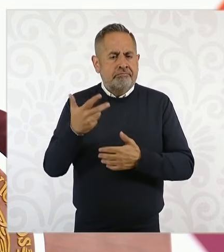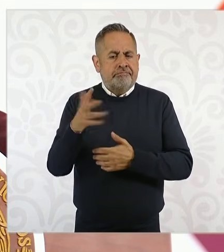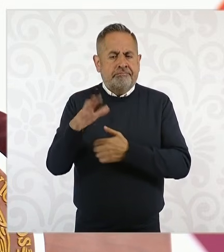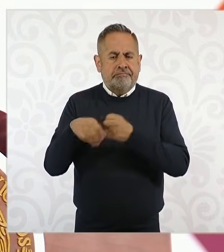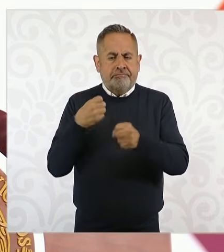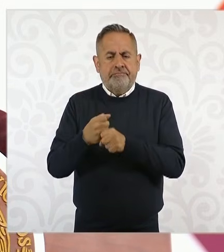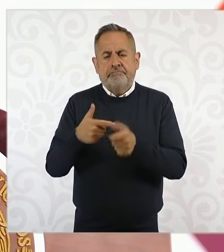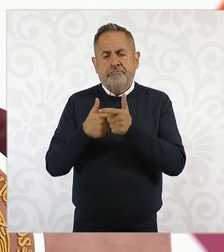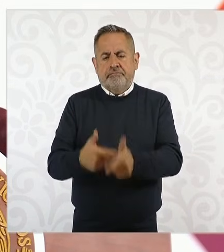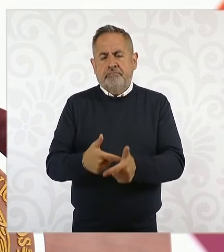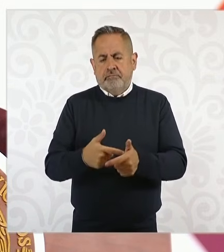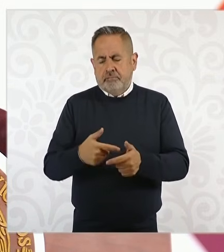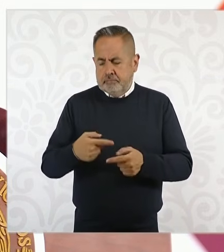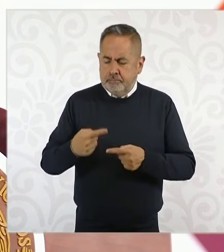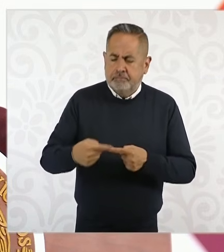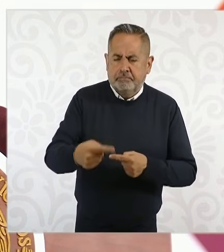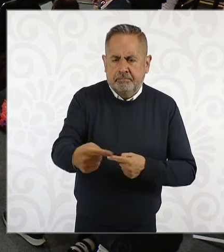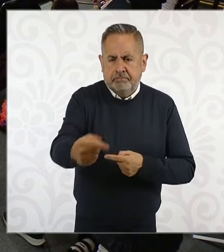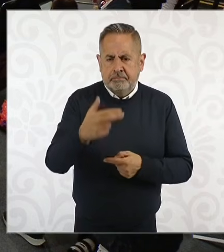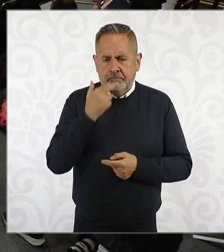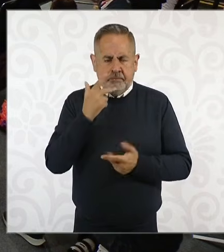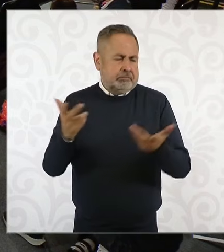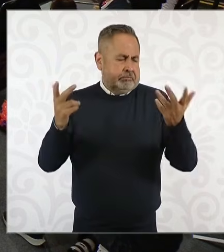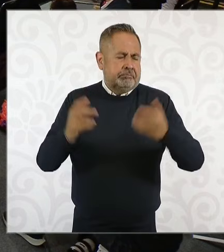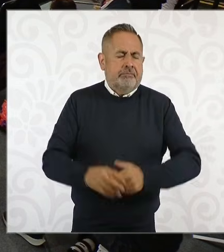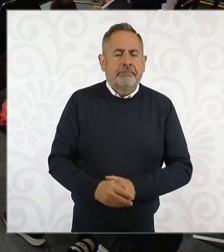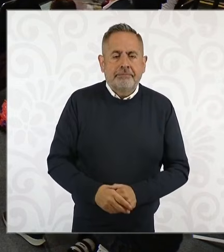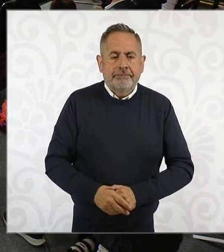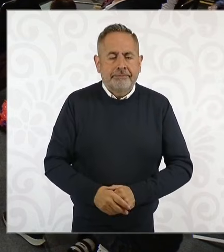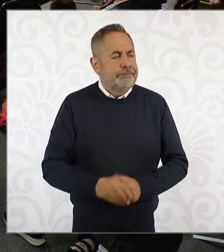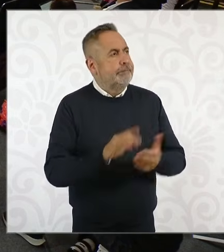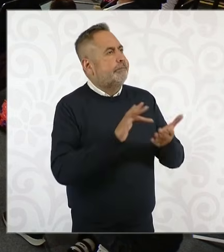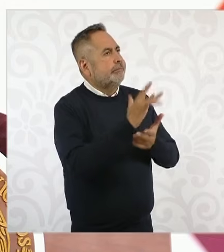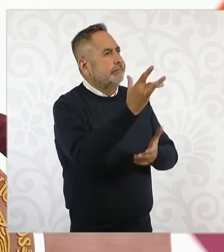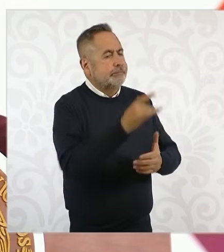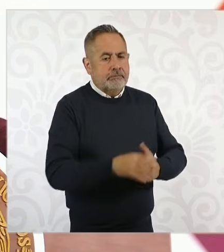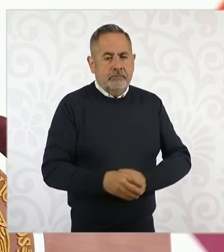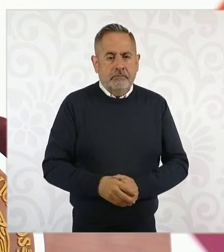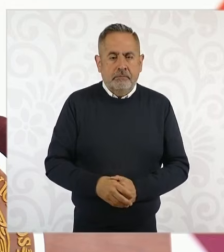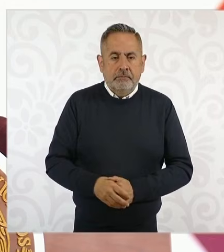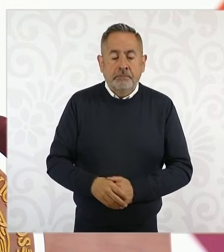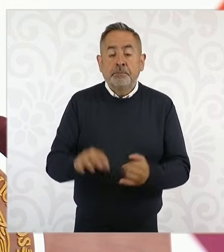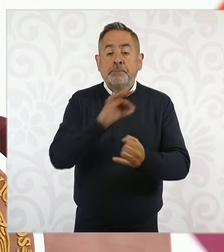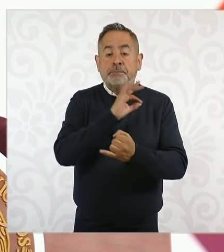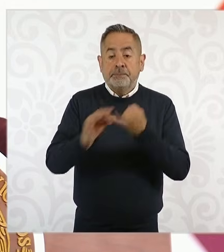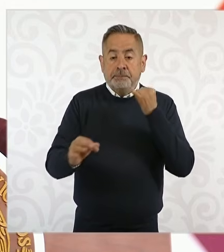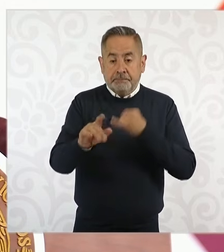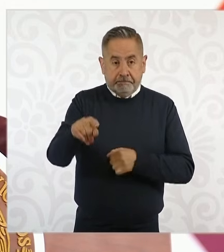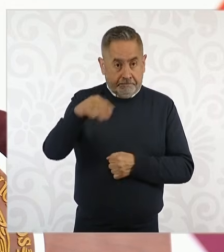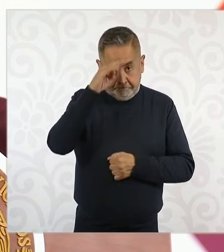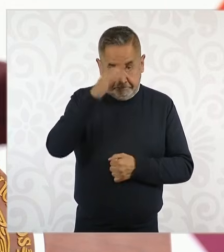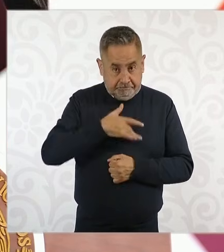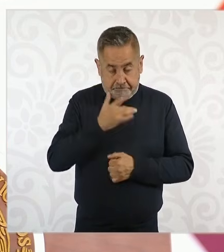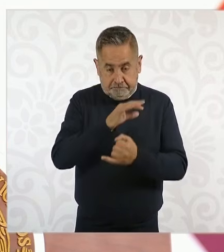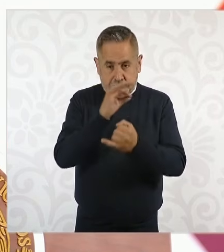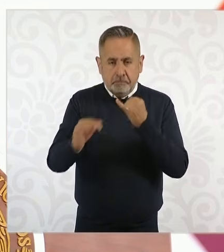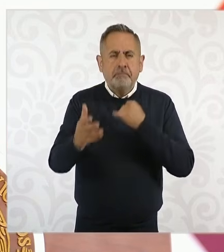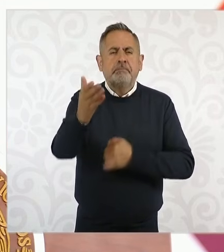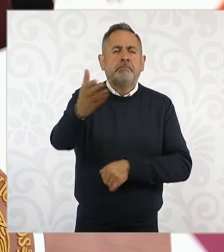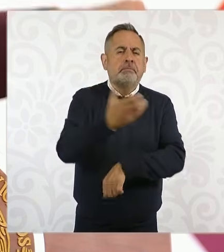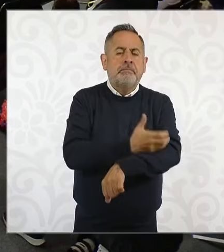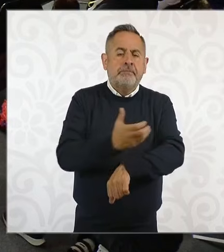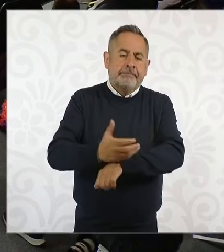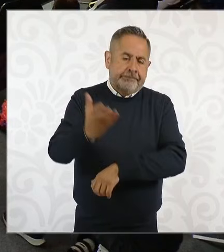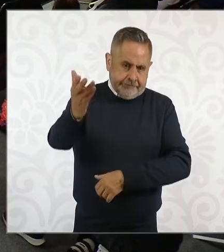próximos años, para este y los próximos años. Muchas gracias, Presidenta. Gracias. Bueno, la última, si les parece. A ver, el